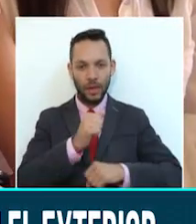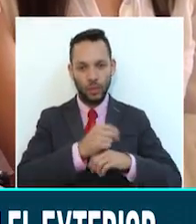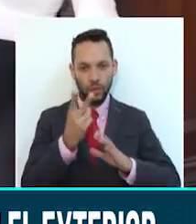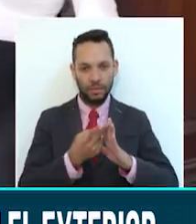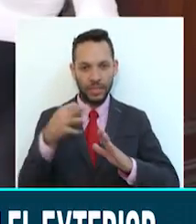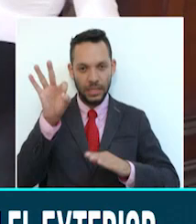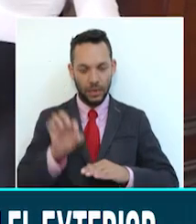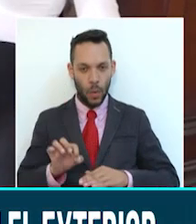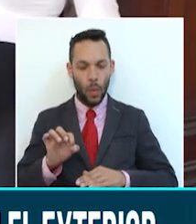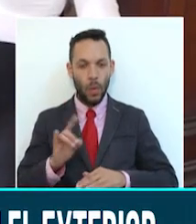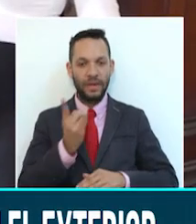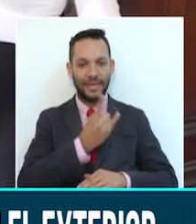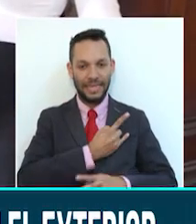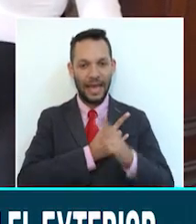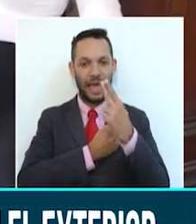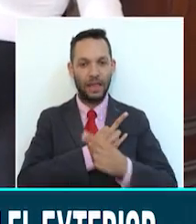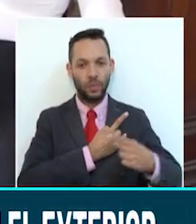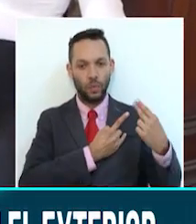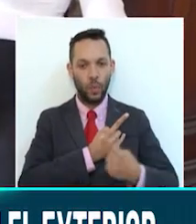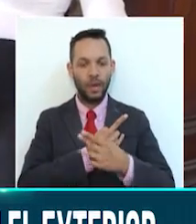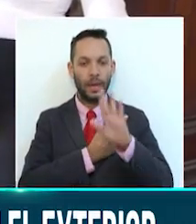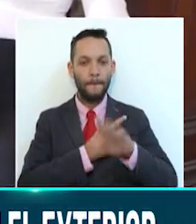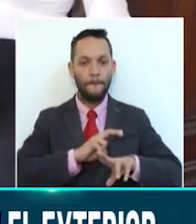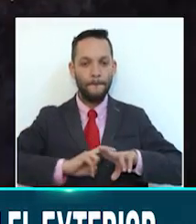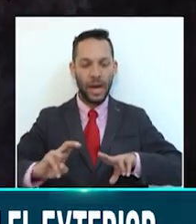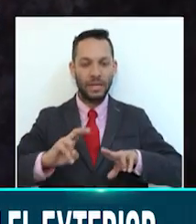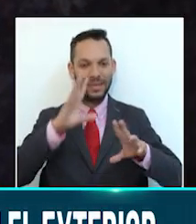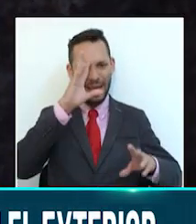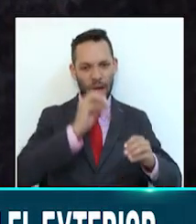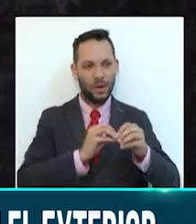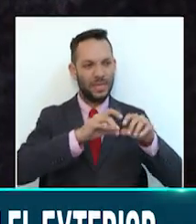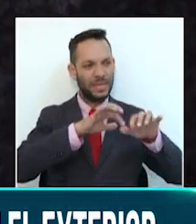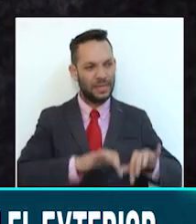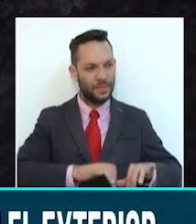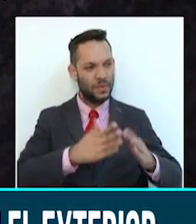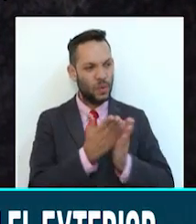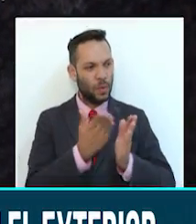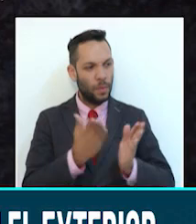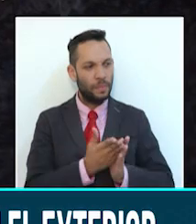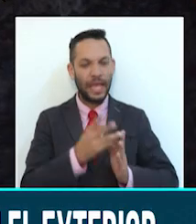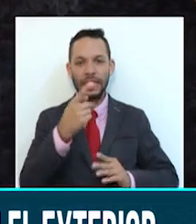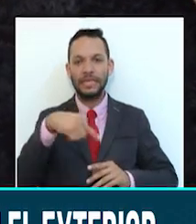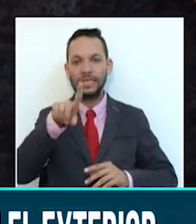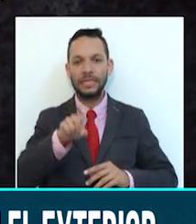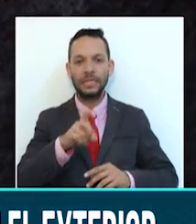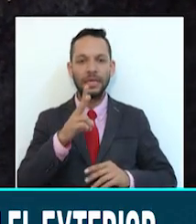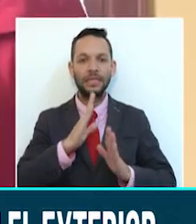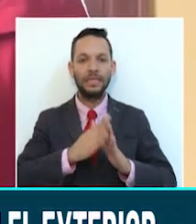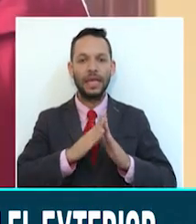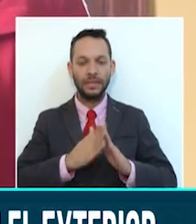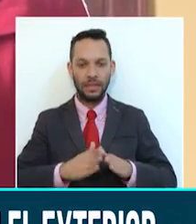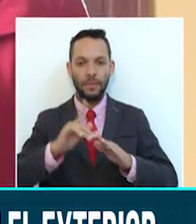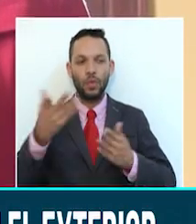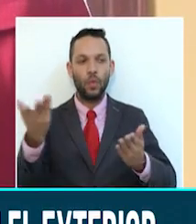la Universidad Católica de Manizales, mediante convenio de formación con la Secretaría de Educación, estarán hasta el 16 de diciembre en Toronto,